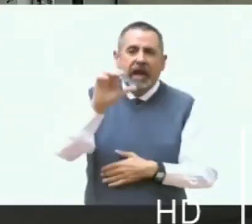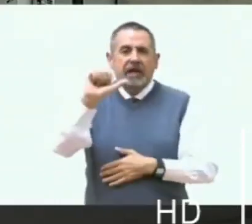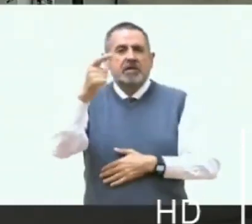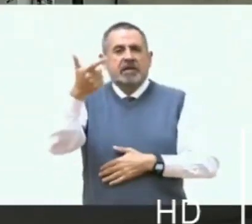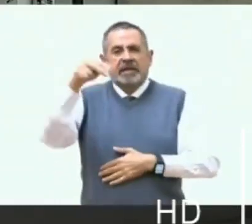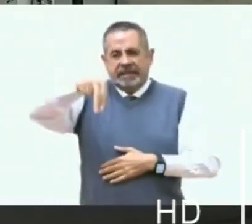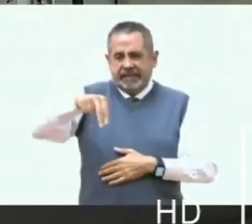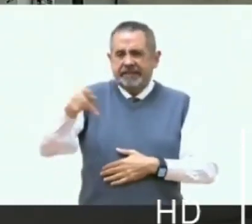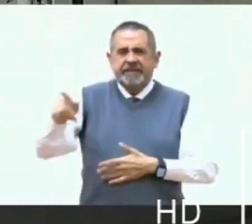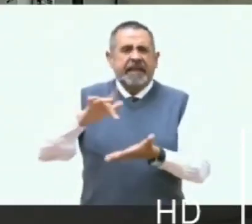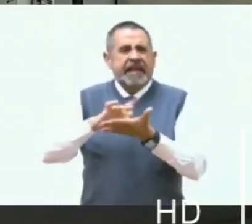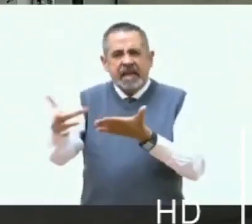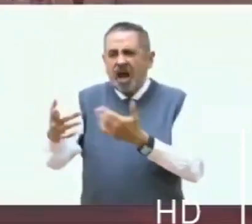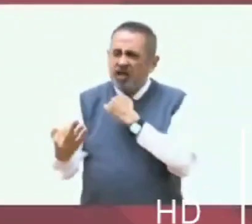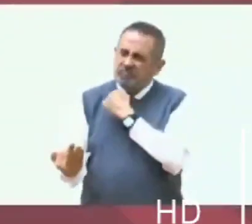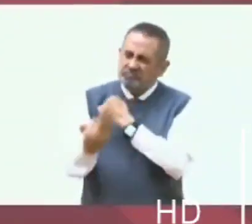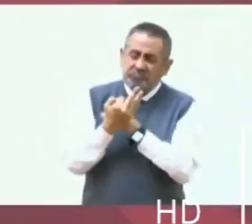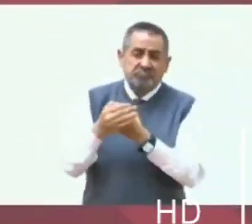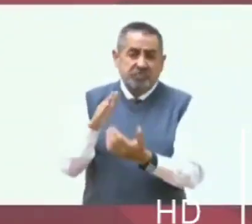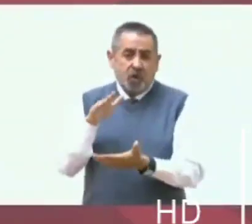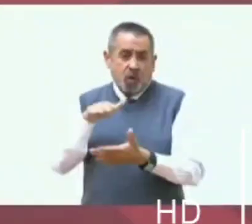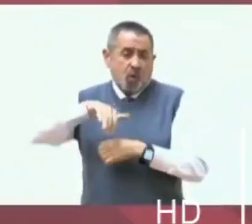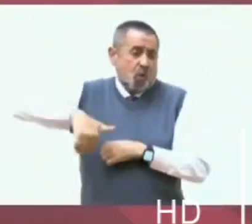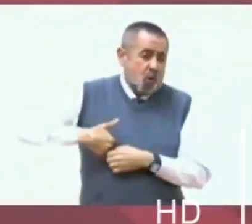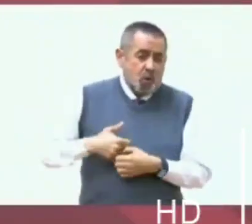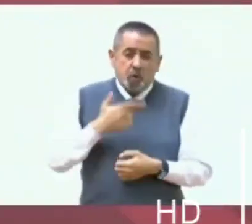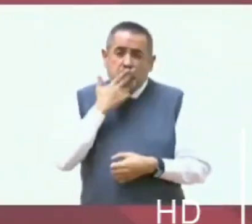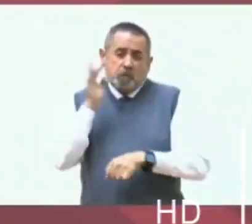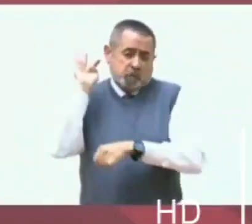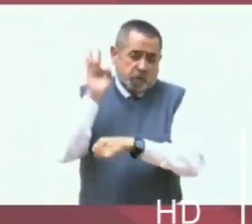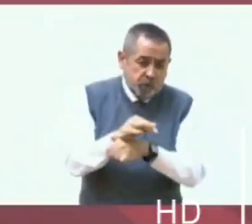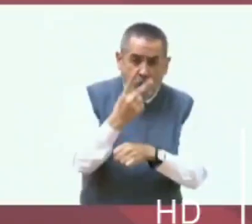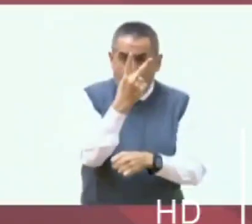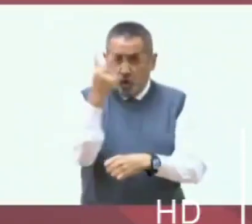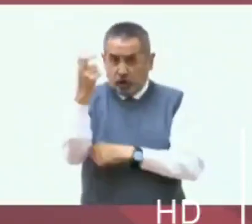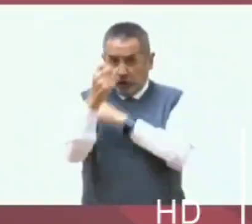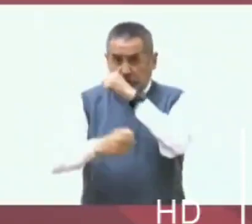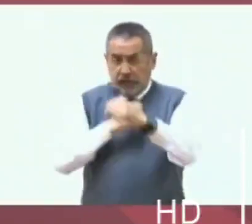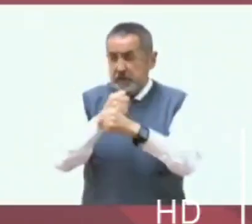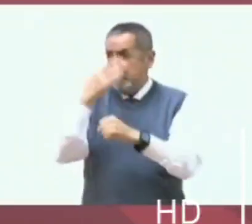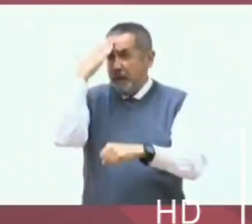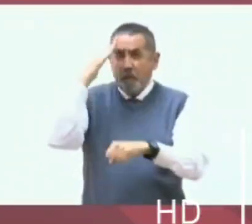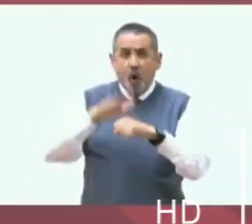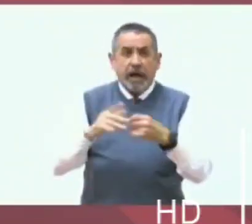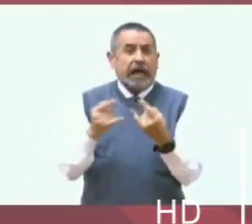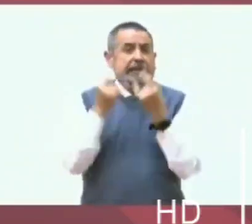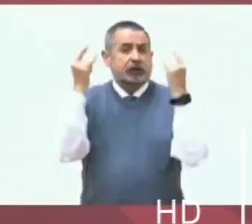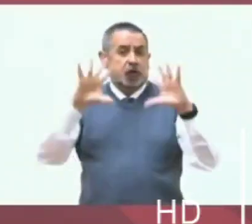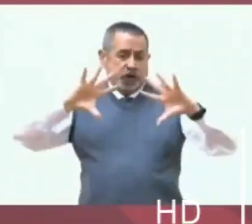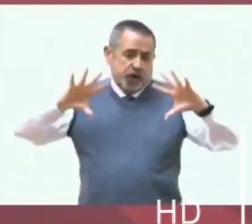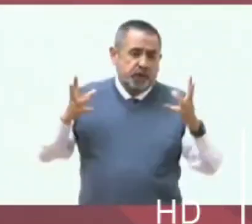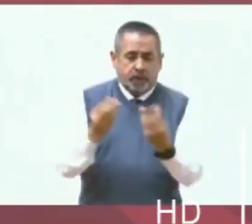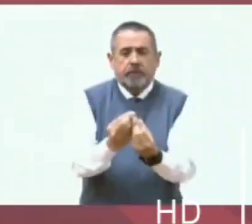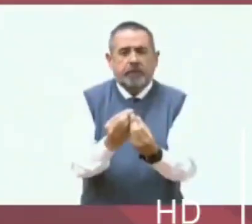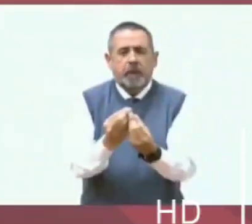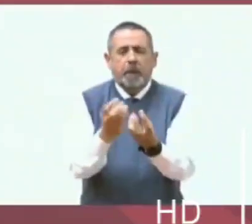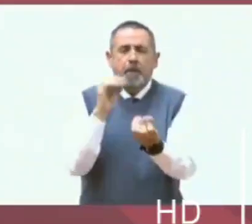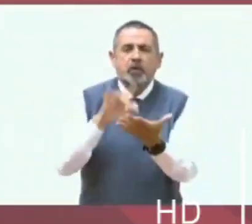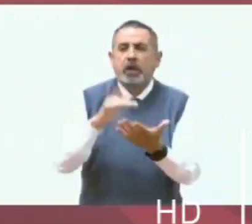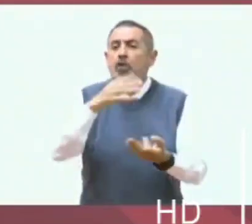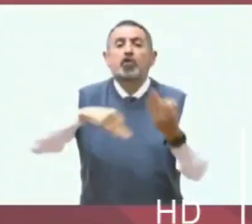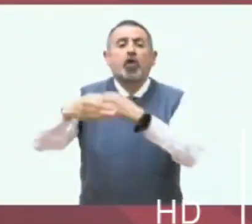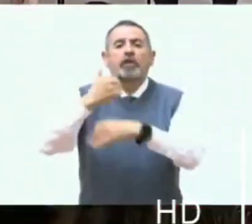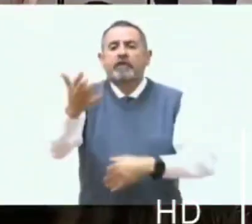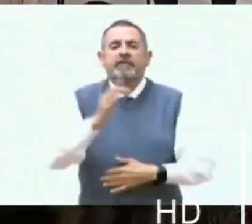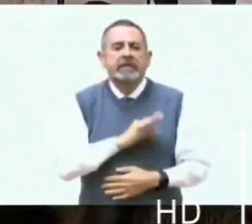Nación por resguardar durante 200 años nuestra memoria histórica y felicidades a todo su personal. Muchas